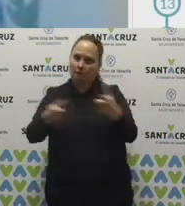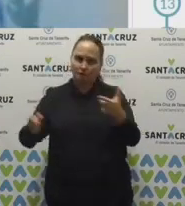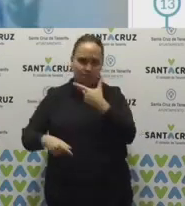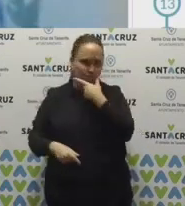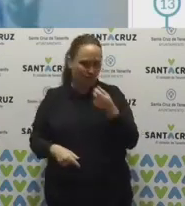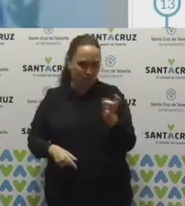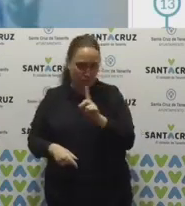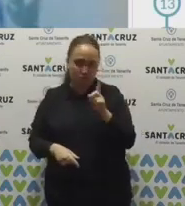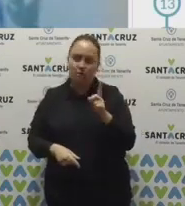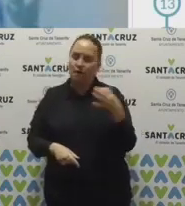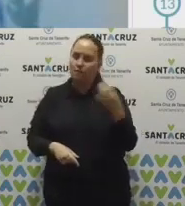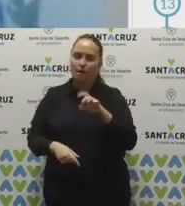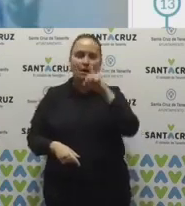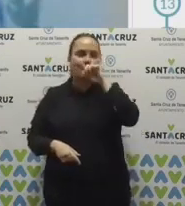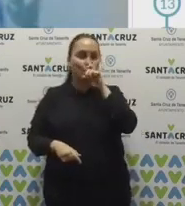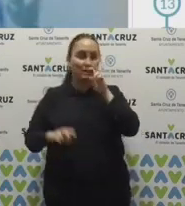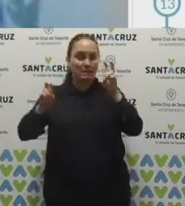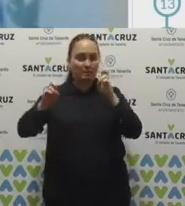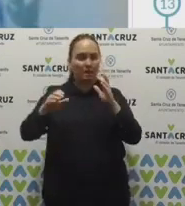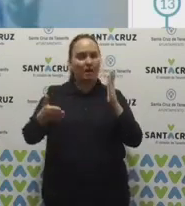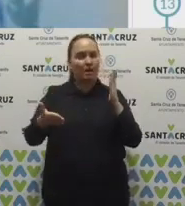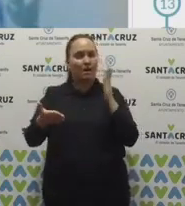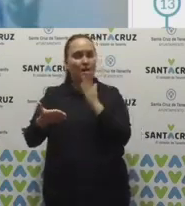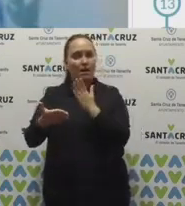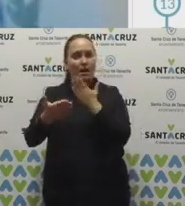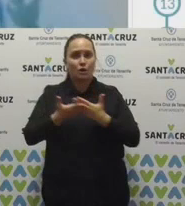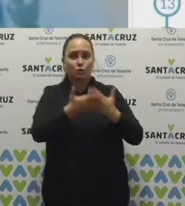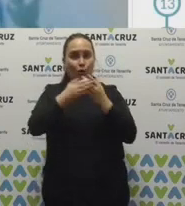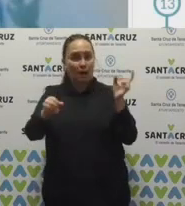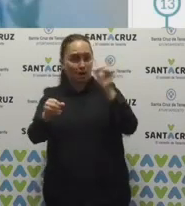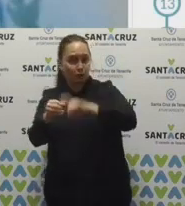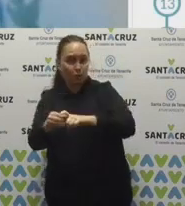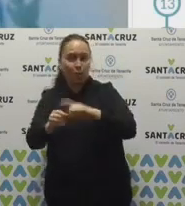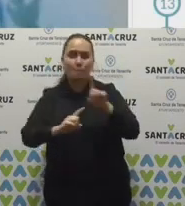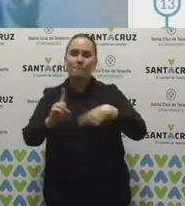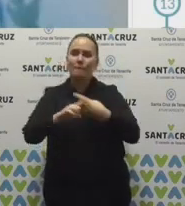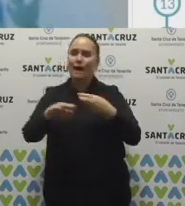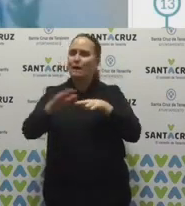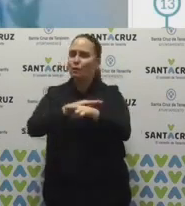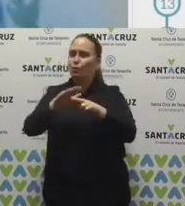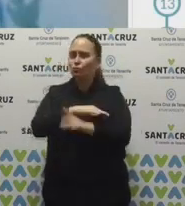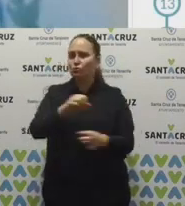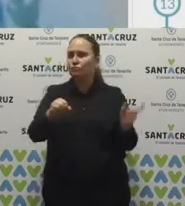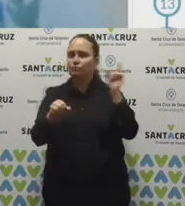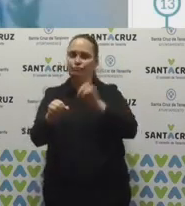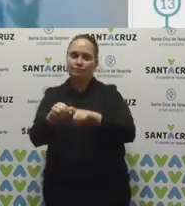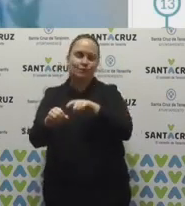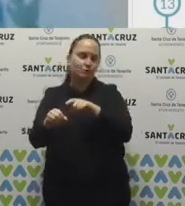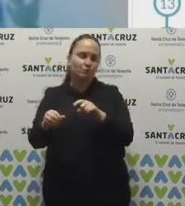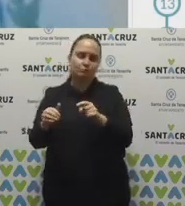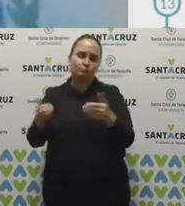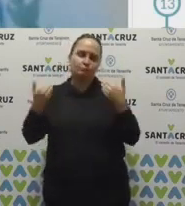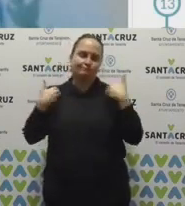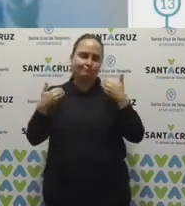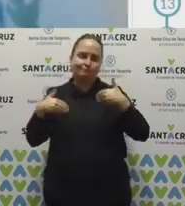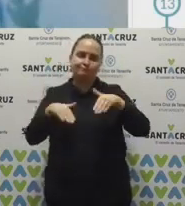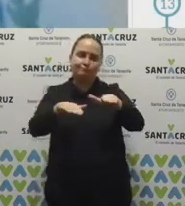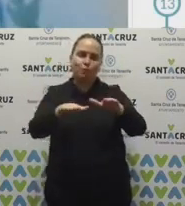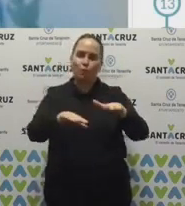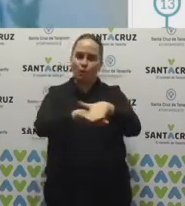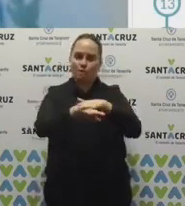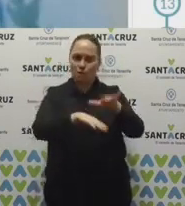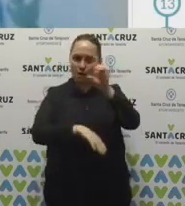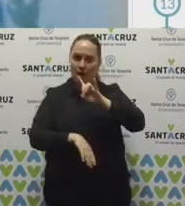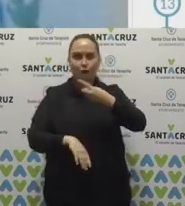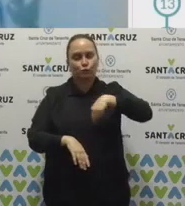en materia de escolarización y de recursos relativos a esta es competencia del gobierno de canarias a nosotros nos